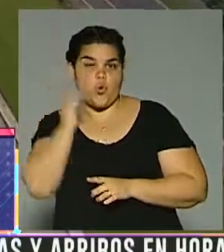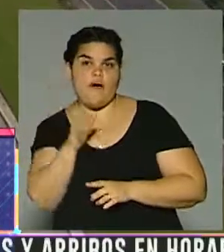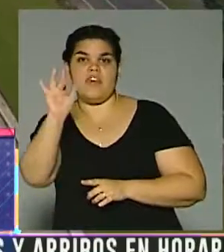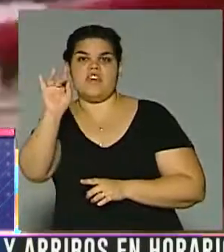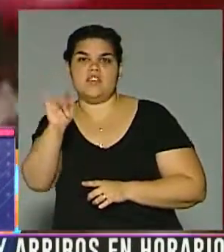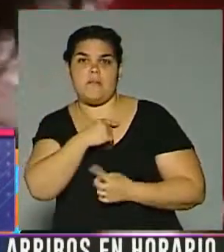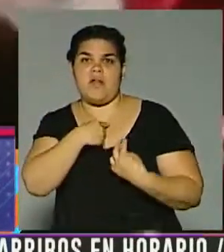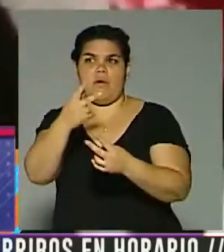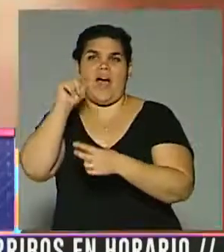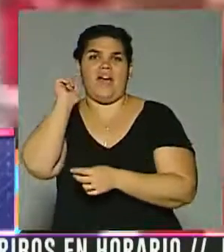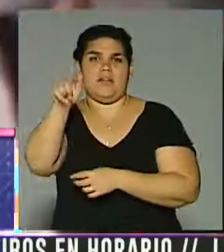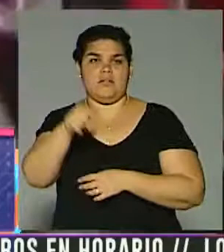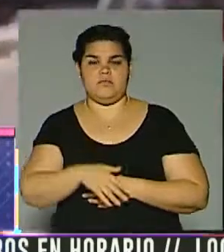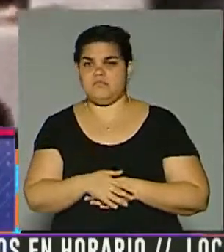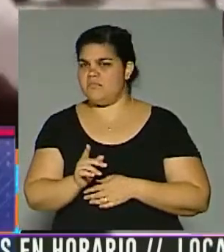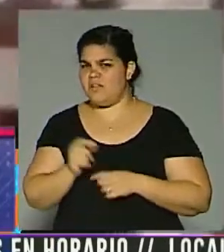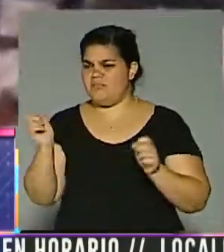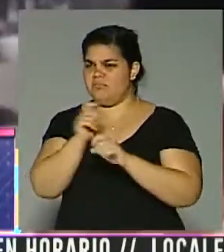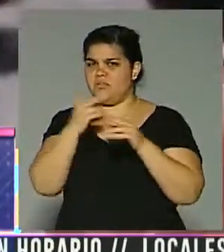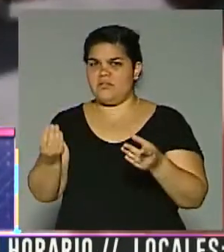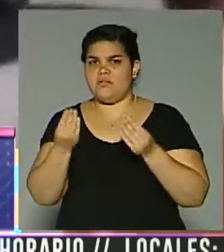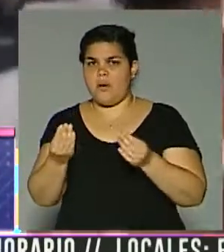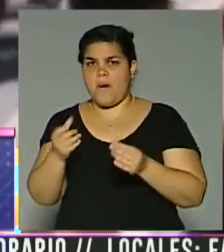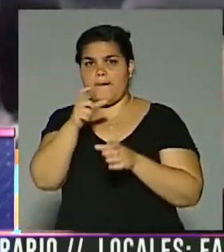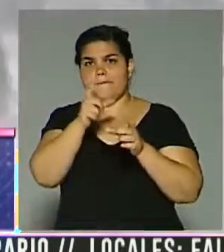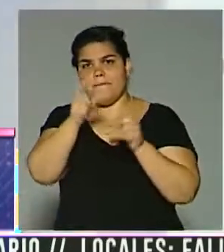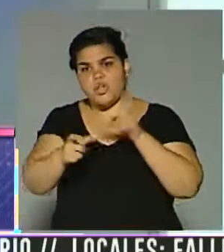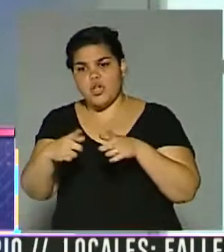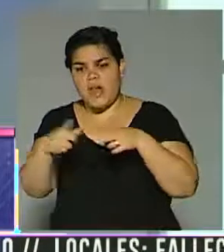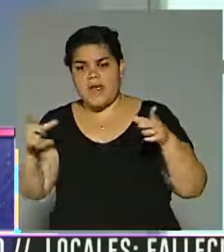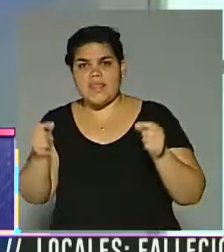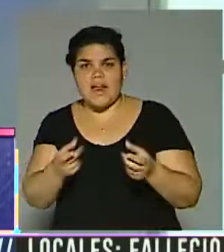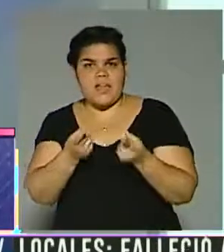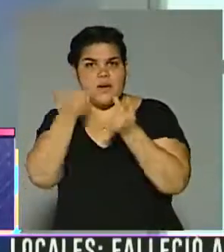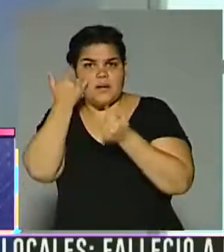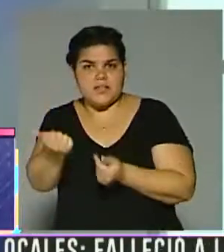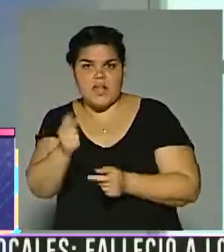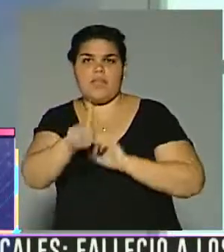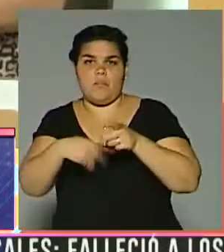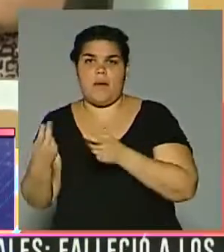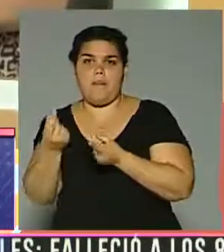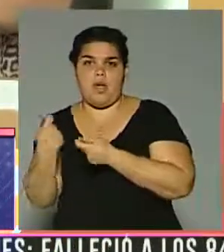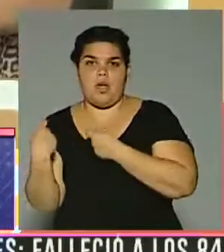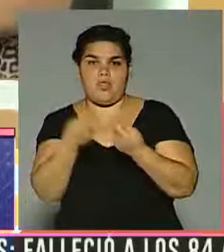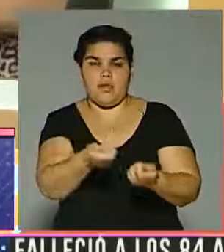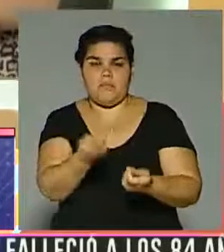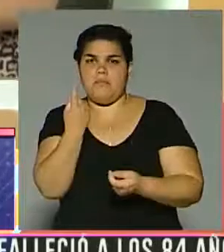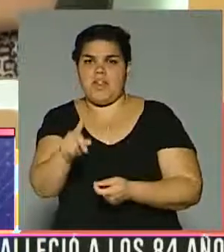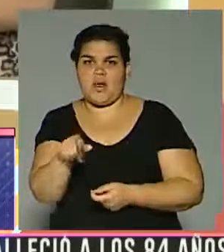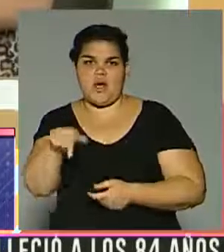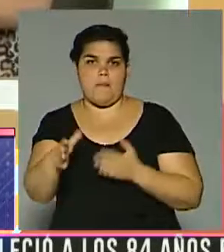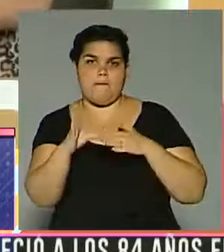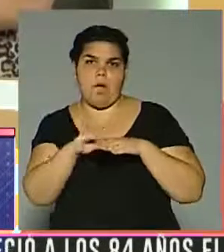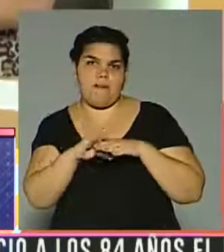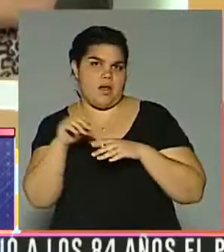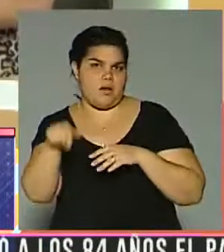en eso, sobre todo en aquellos que tienen sus entradas, bueno, han dicho que se va a devolver el dinero, pero más allá de eso, estamos hablando de primero el bochorno que pasó el fin de